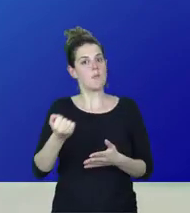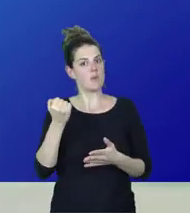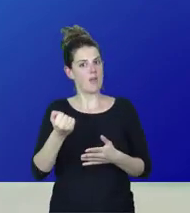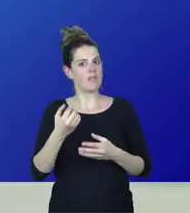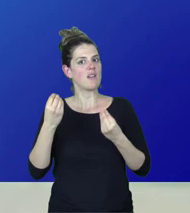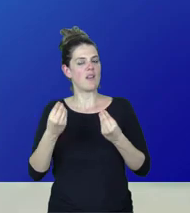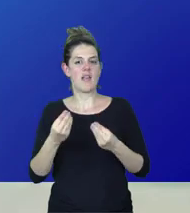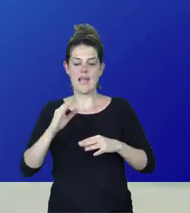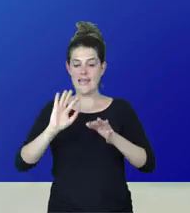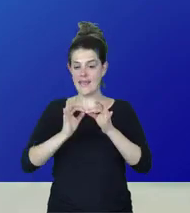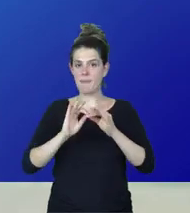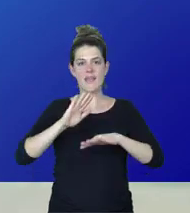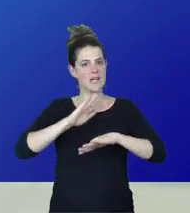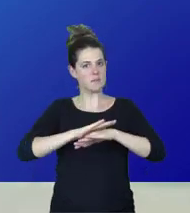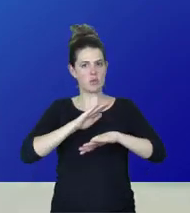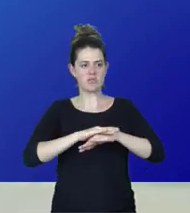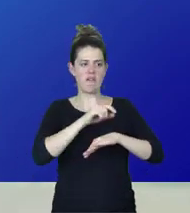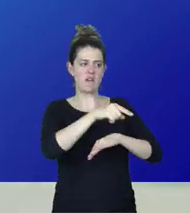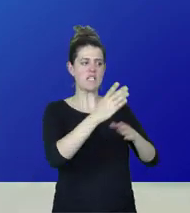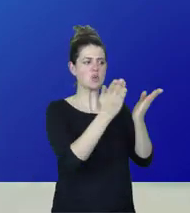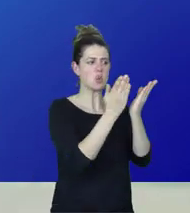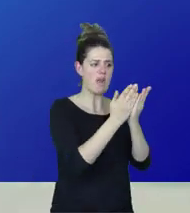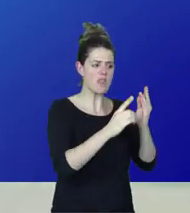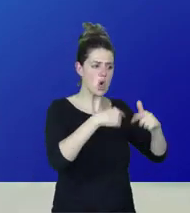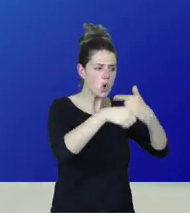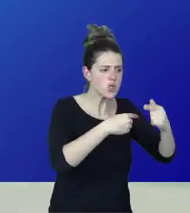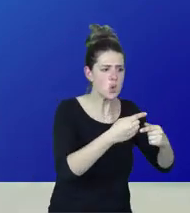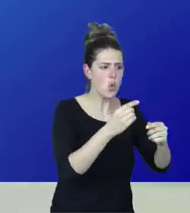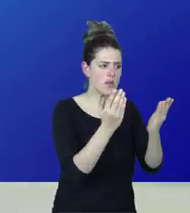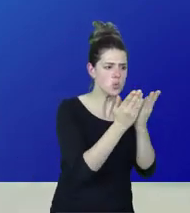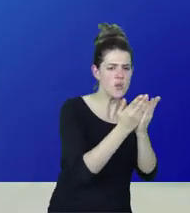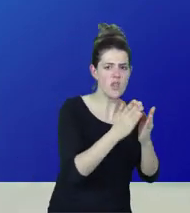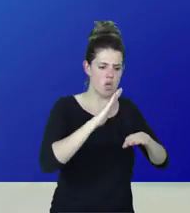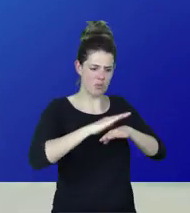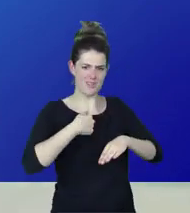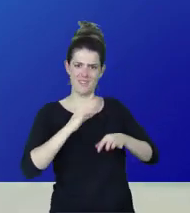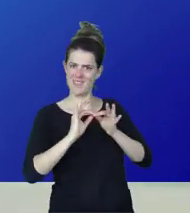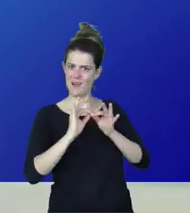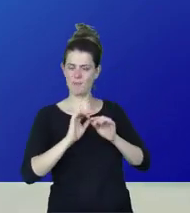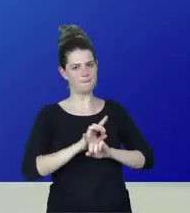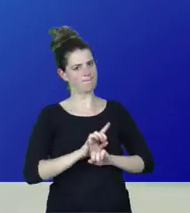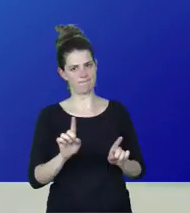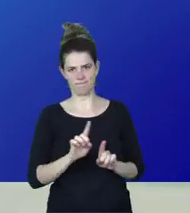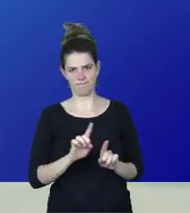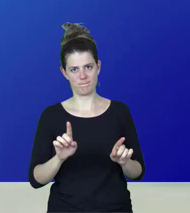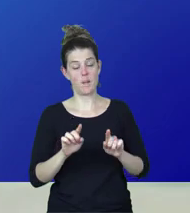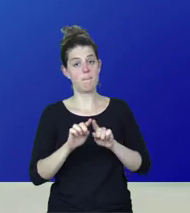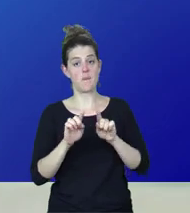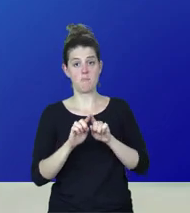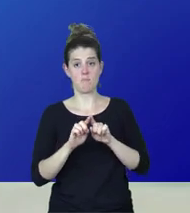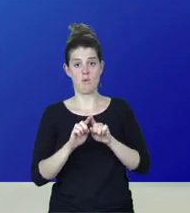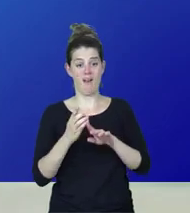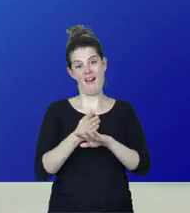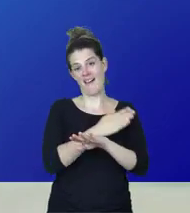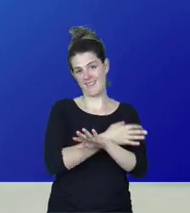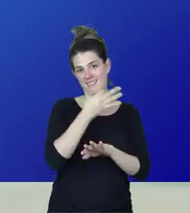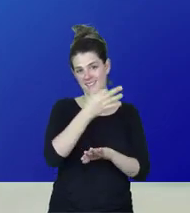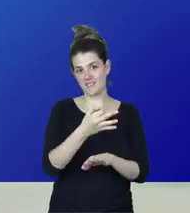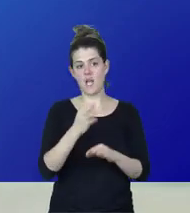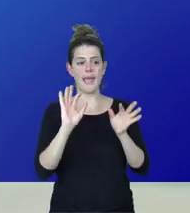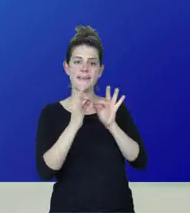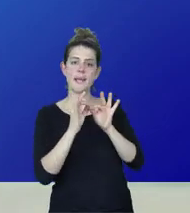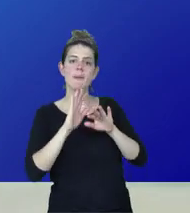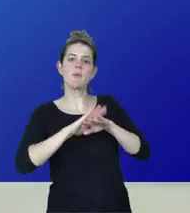es responsabilidad del intérprete la continuidad educativa del estudiante, por esto mismo que mencionábamos antes. No es el intérprete el que va a